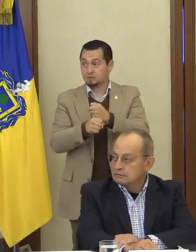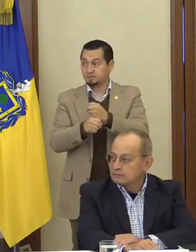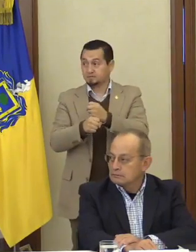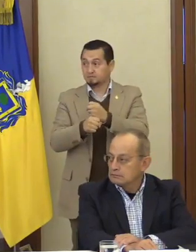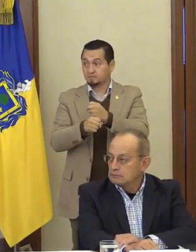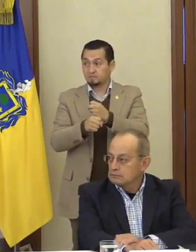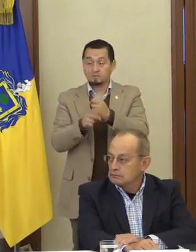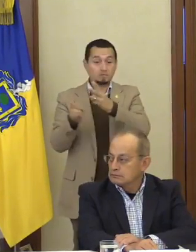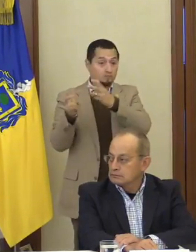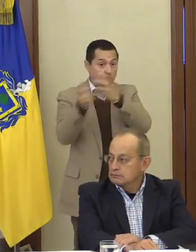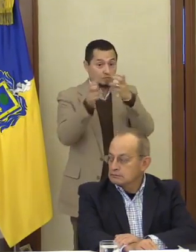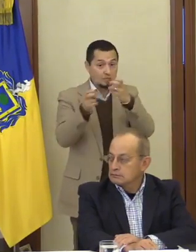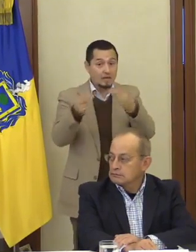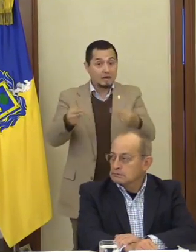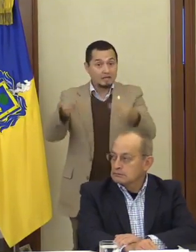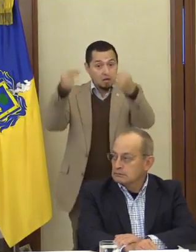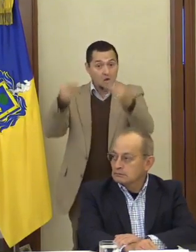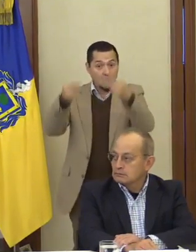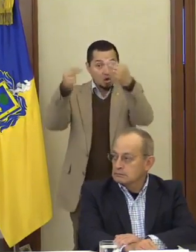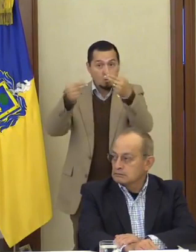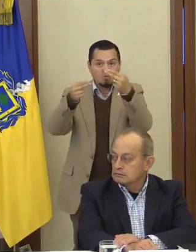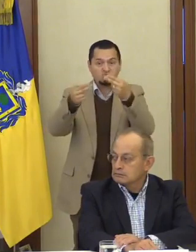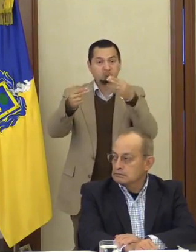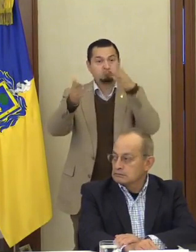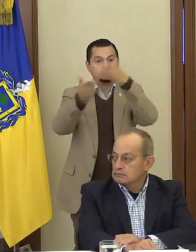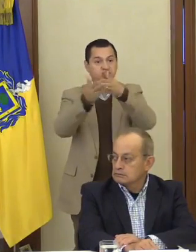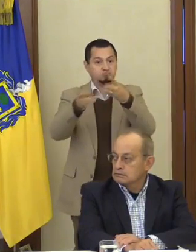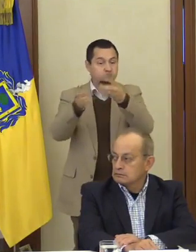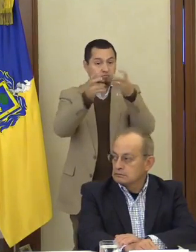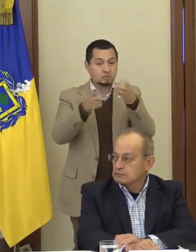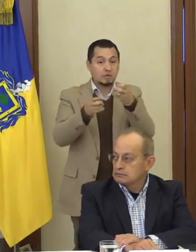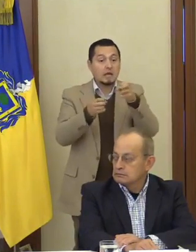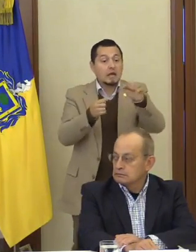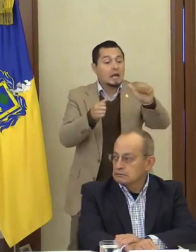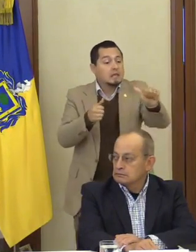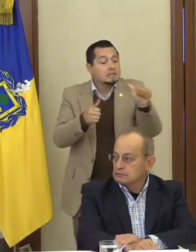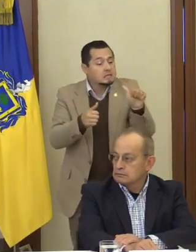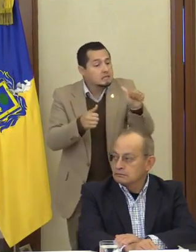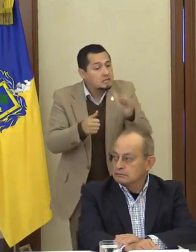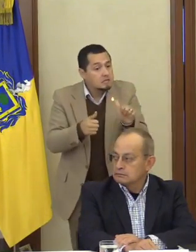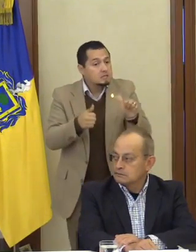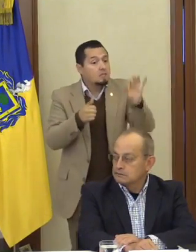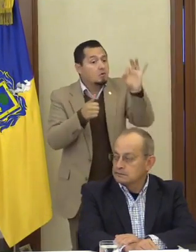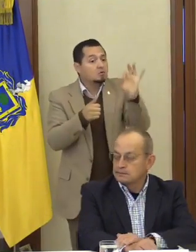el caso de robo a negocios, solamente el 16%